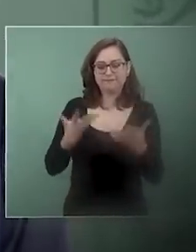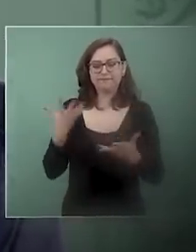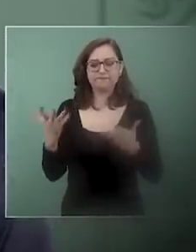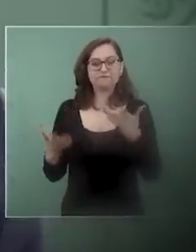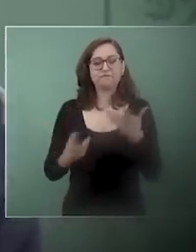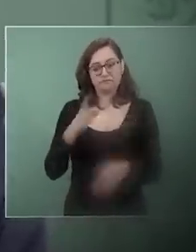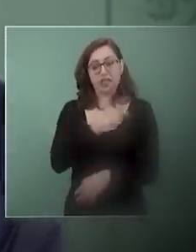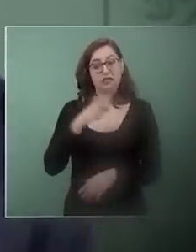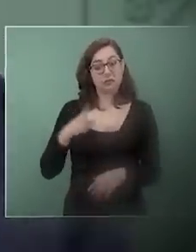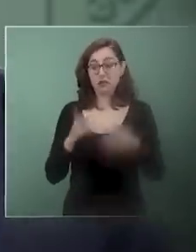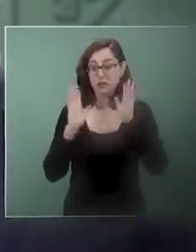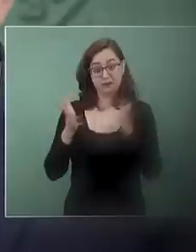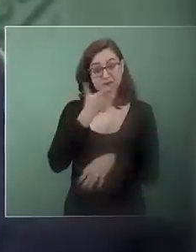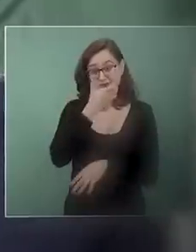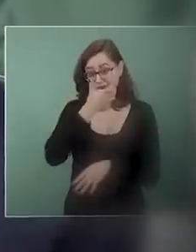tienen que